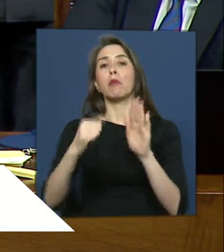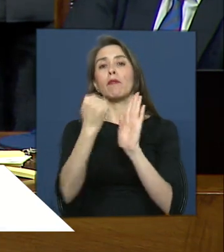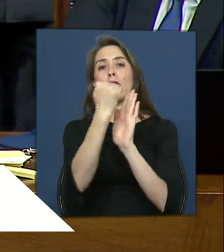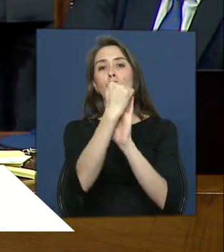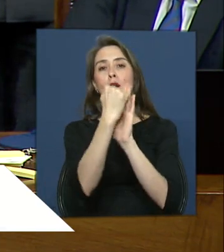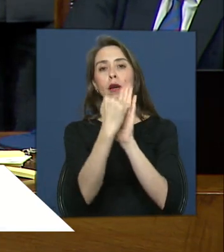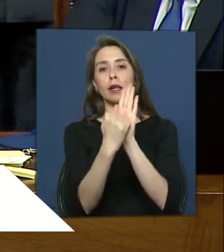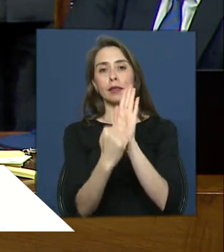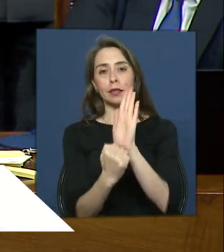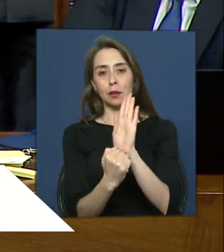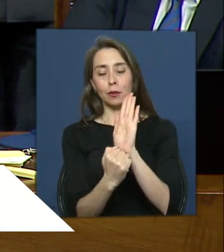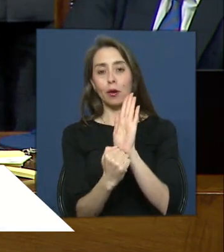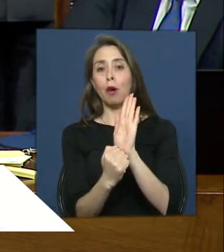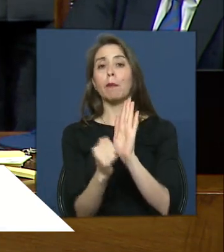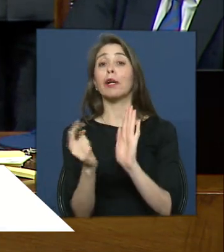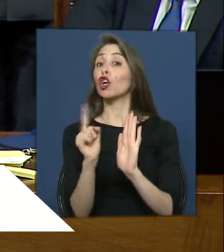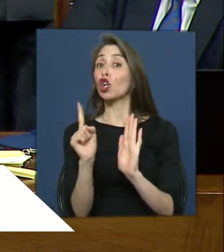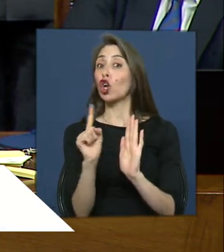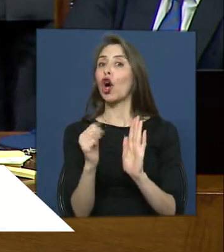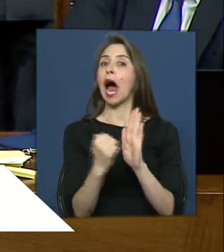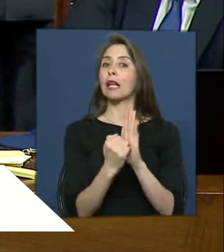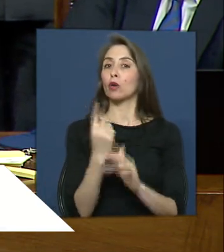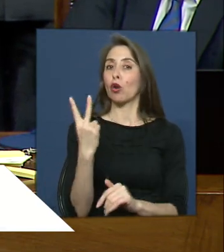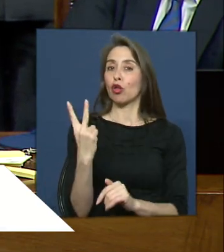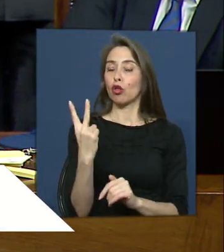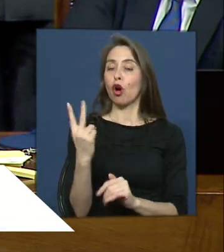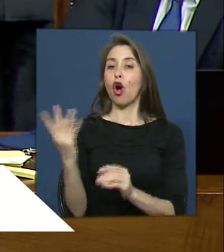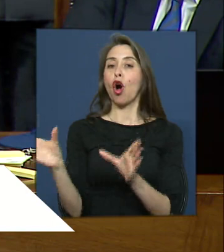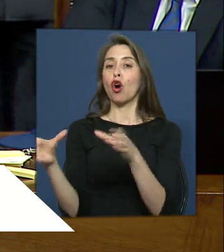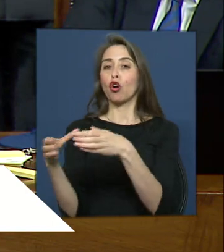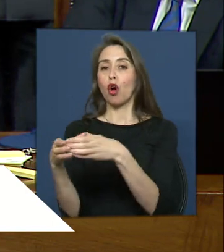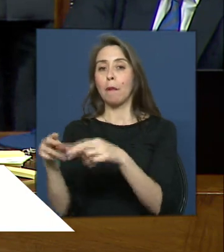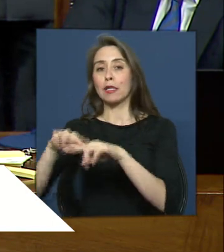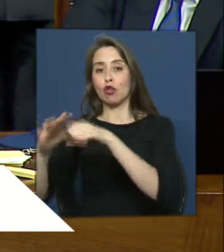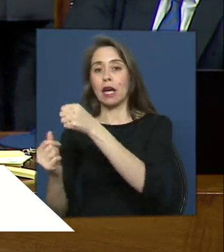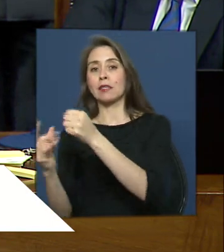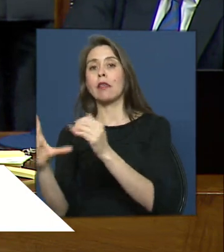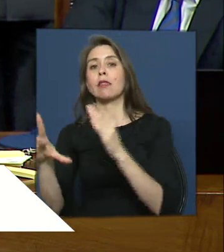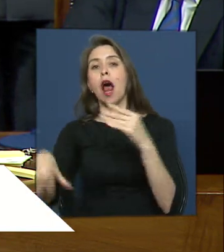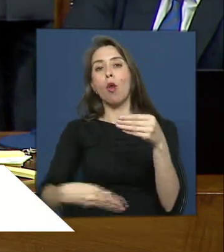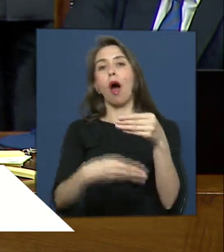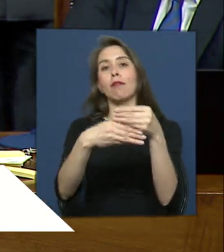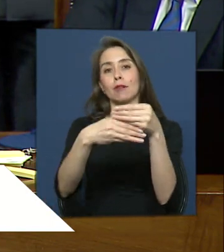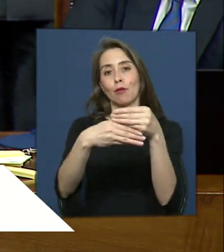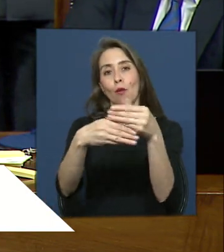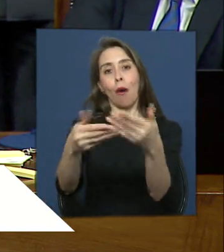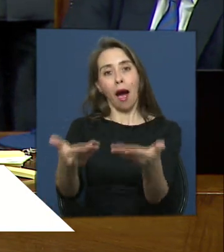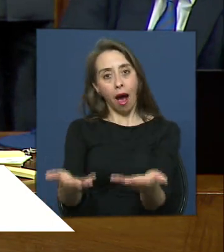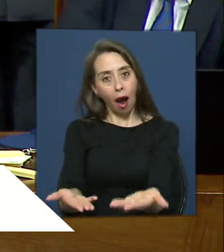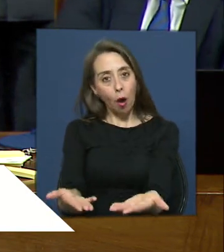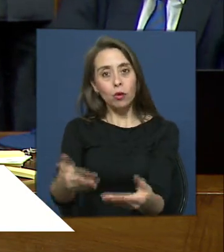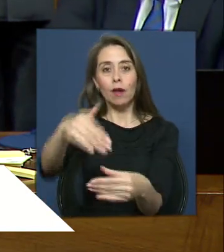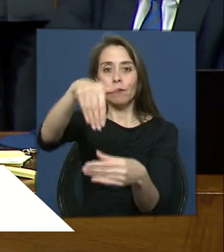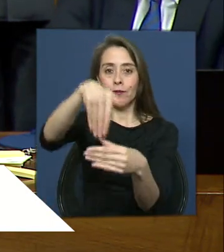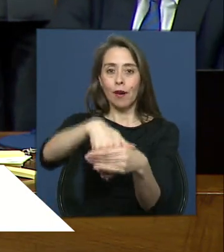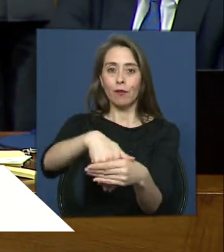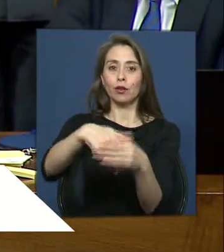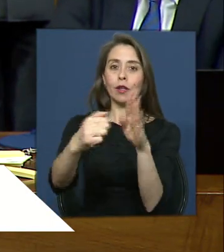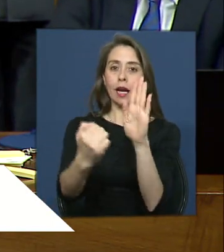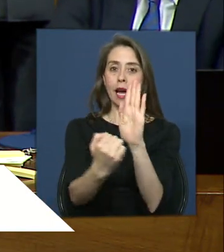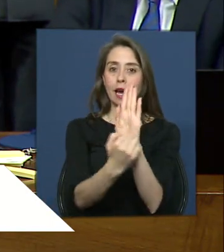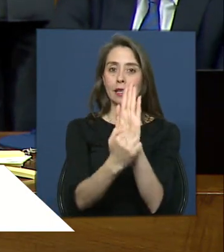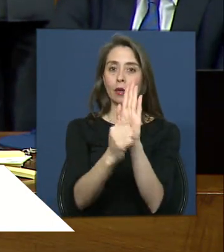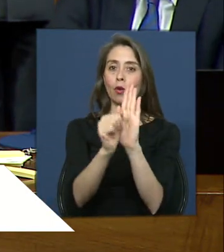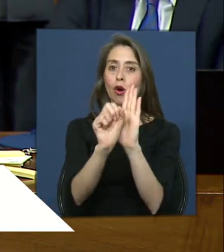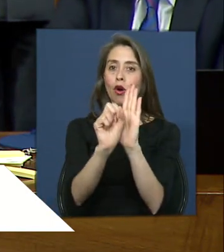particular con la salvedad del artículo 2 incorporado por la Comisión de Hacienda. Por lo tanto, ahora procederemos a votar el artículo,